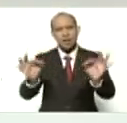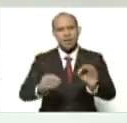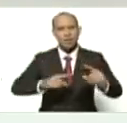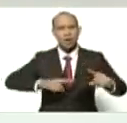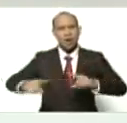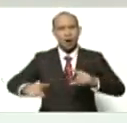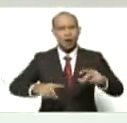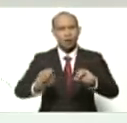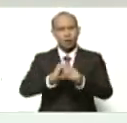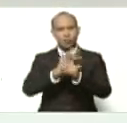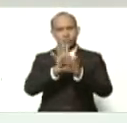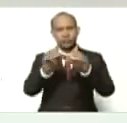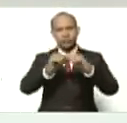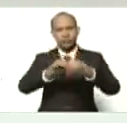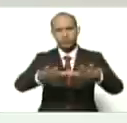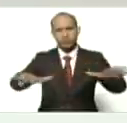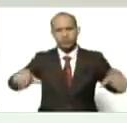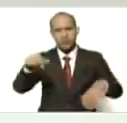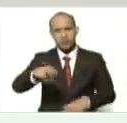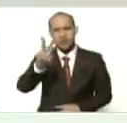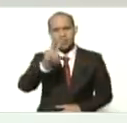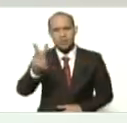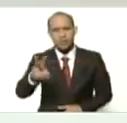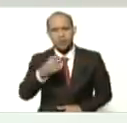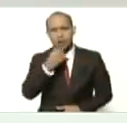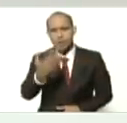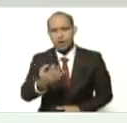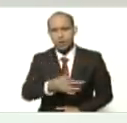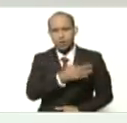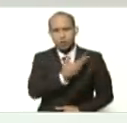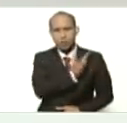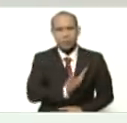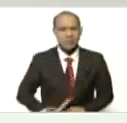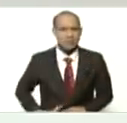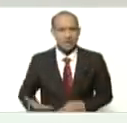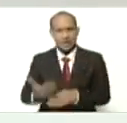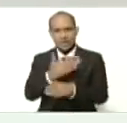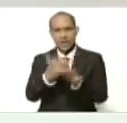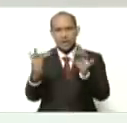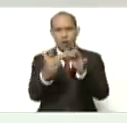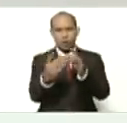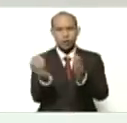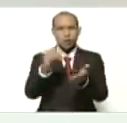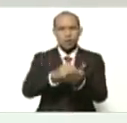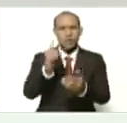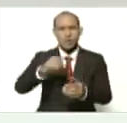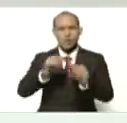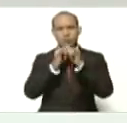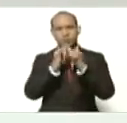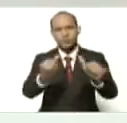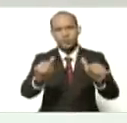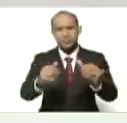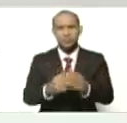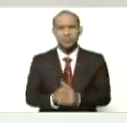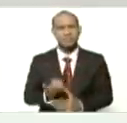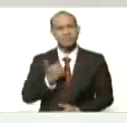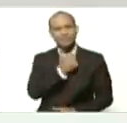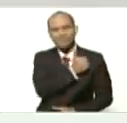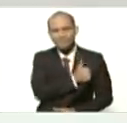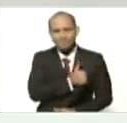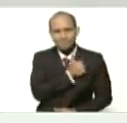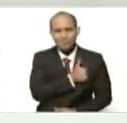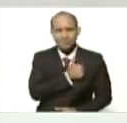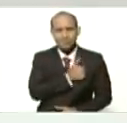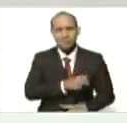en nuestro país bueno presidente antes de darle la palabra debe informar que lamentablemente tenemos